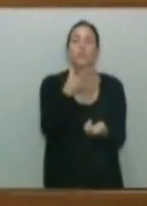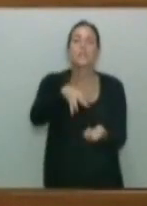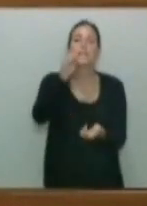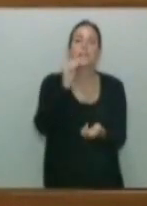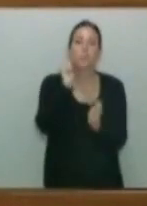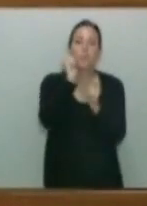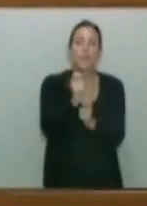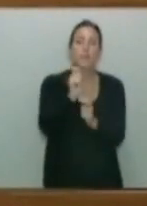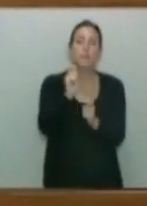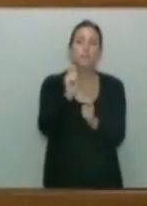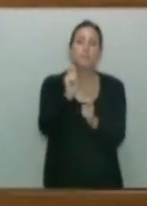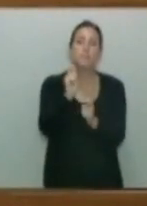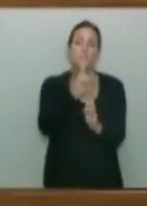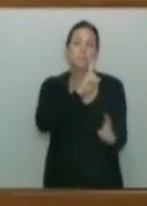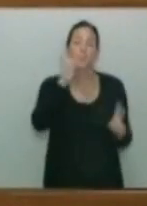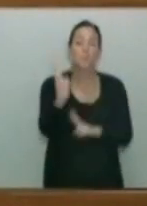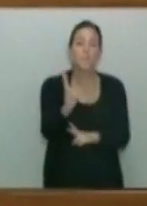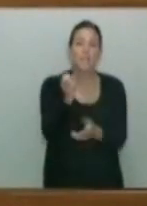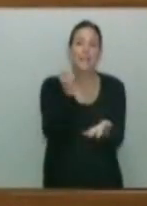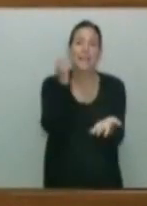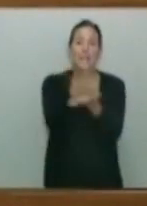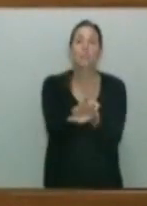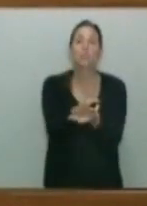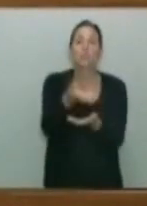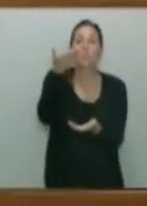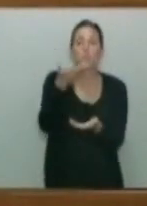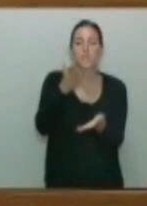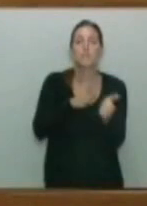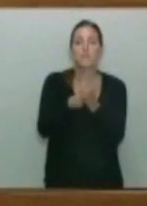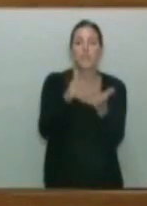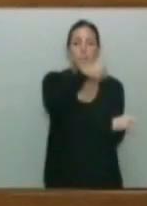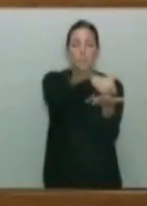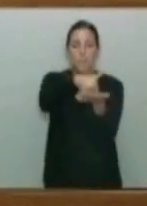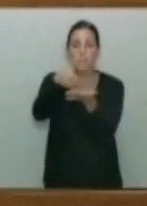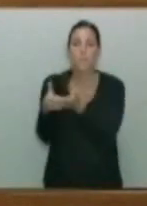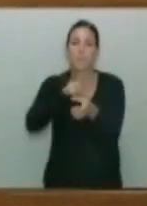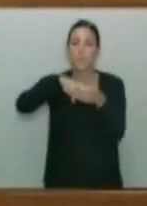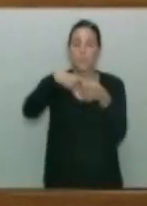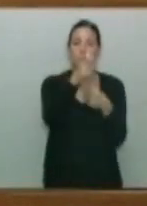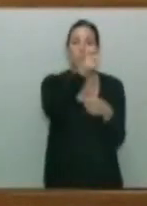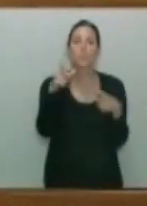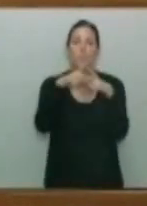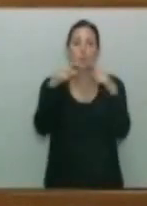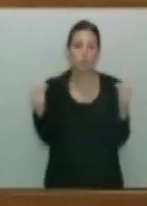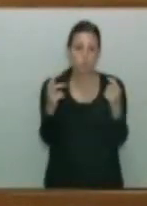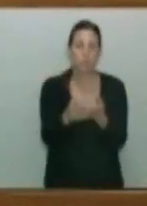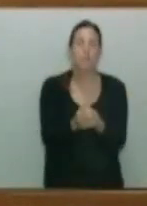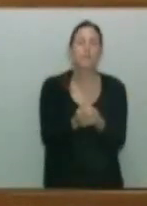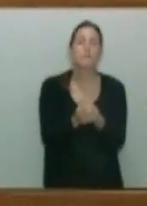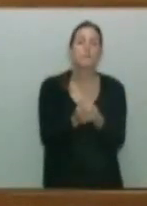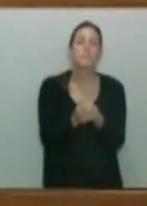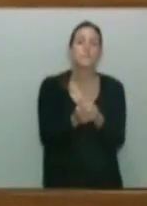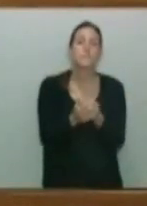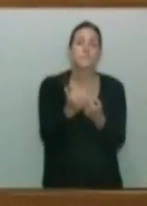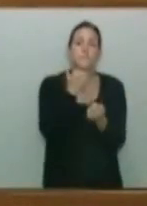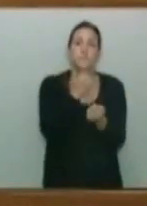respuesta a un reto y a un reto muy importante, y es la creciente demanda de participación de los ciudadanos. Es casi